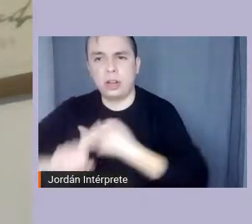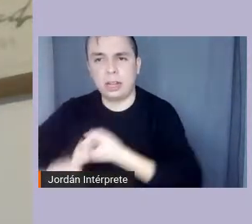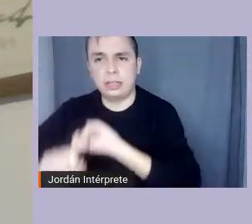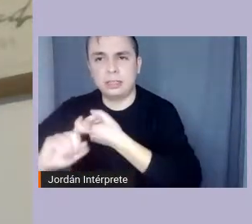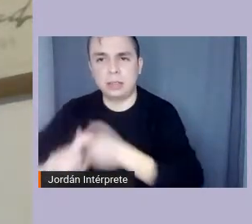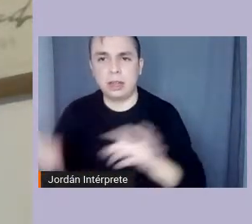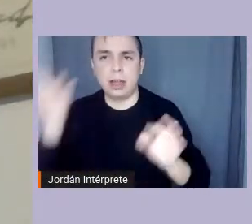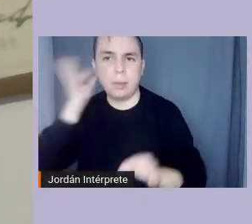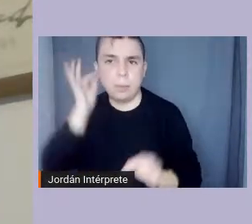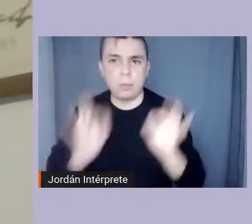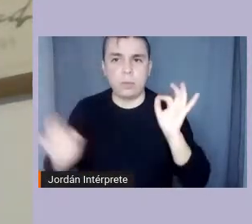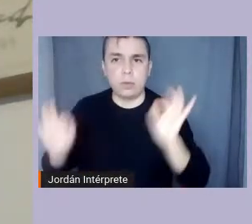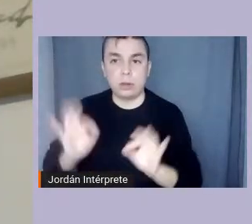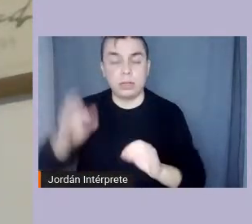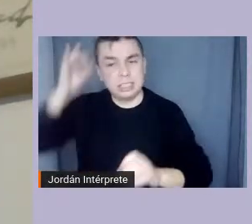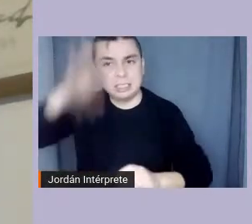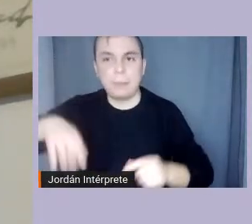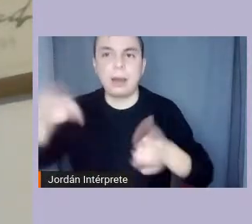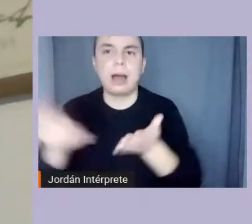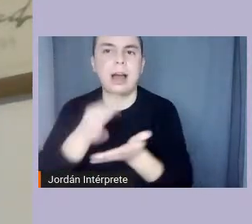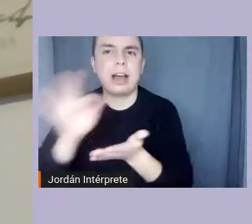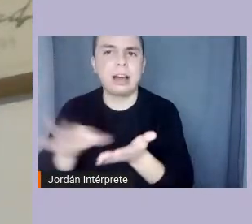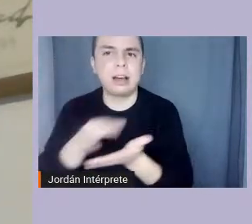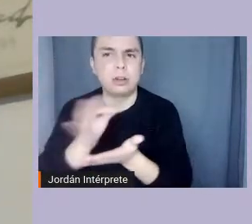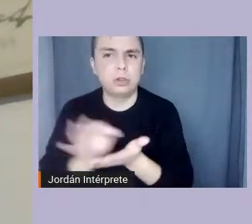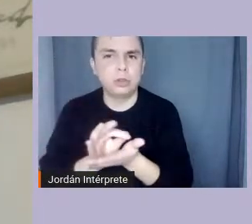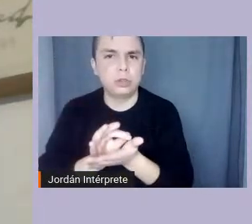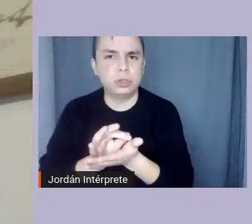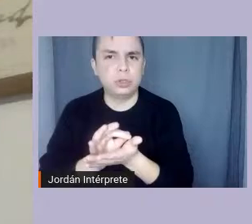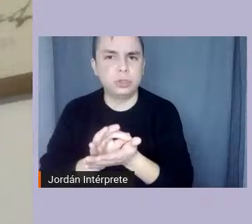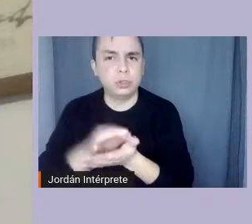señorita que sepa coser, que sepa,